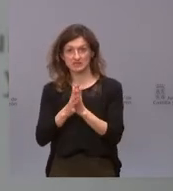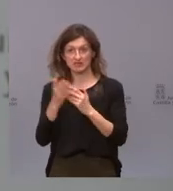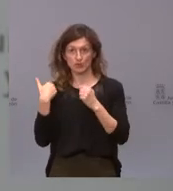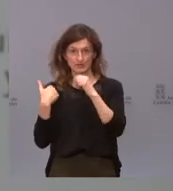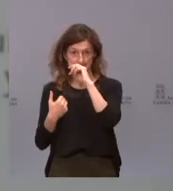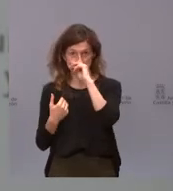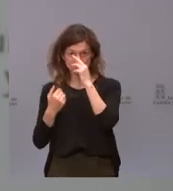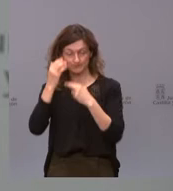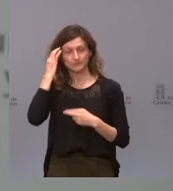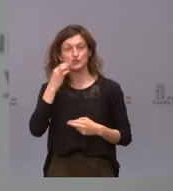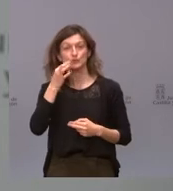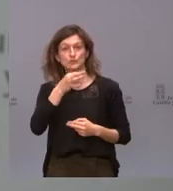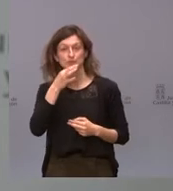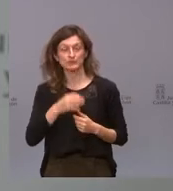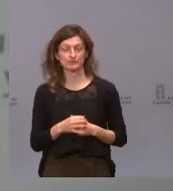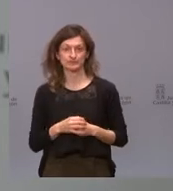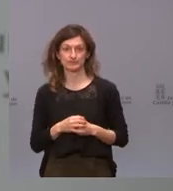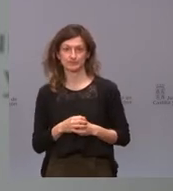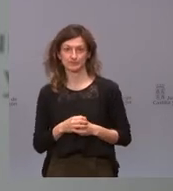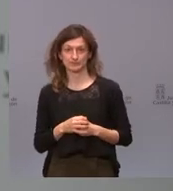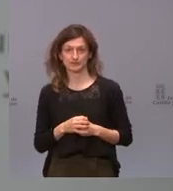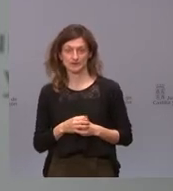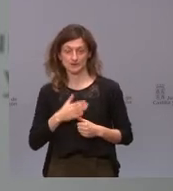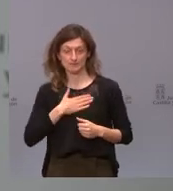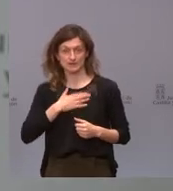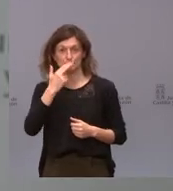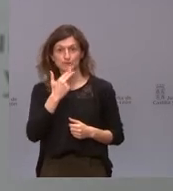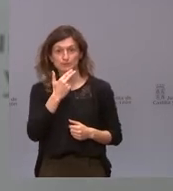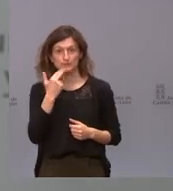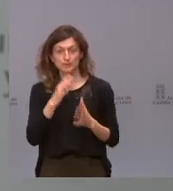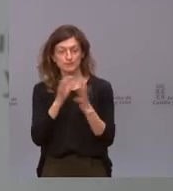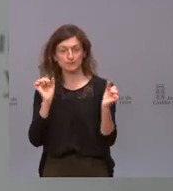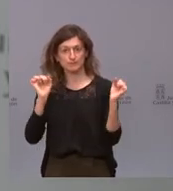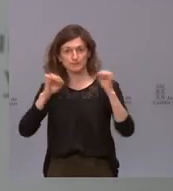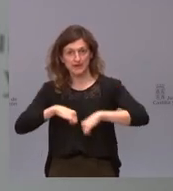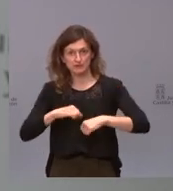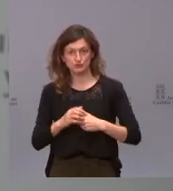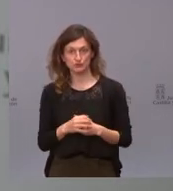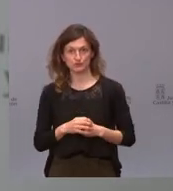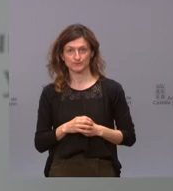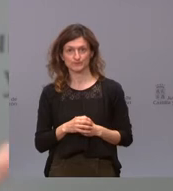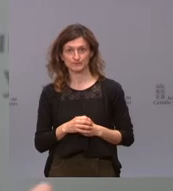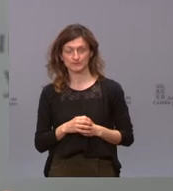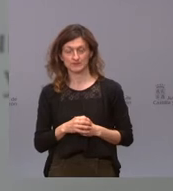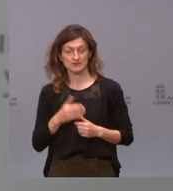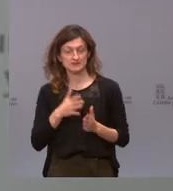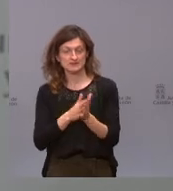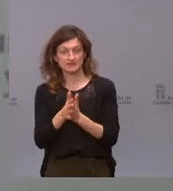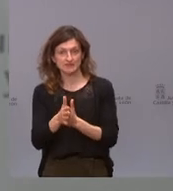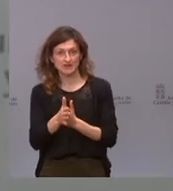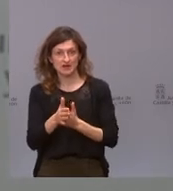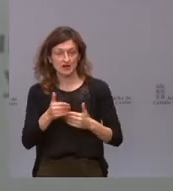con mi intervención yo creo que nuestro compromiso en el pacto era suspender la tramitación